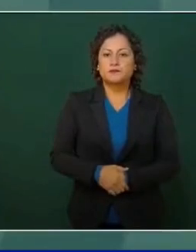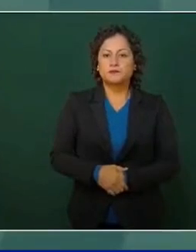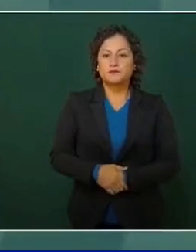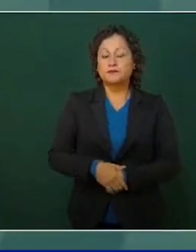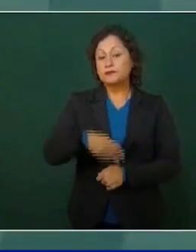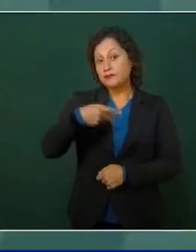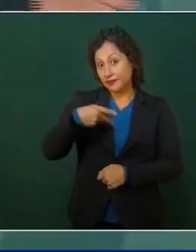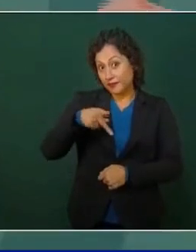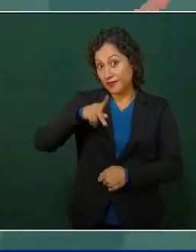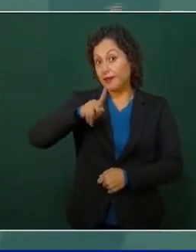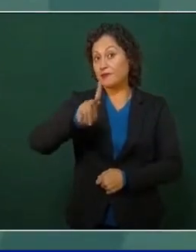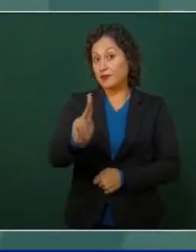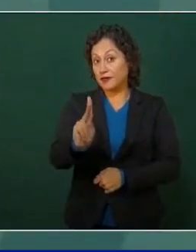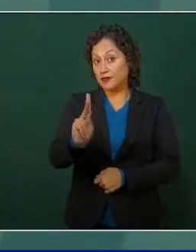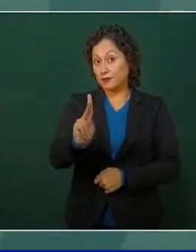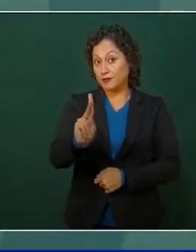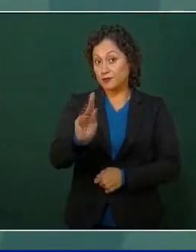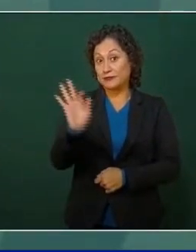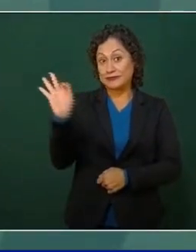pues que él deje